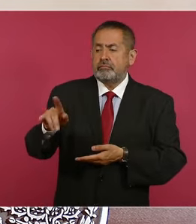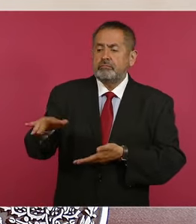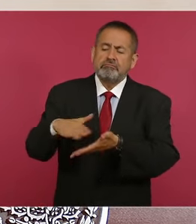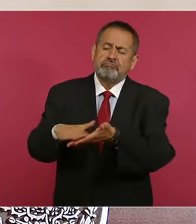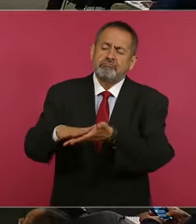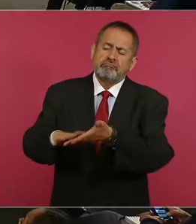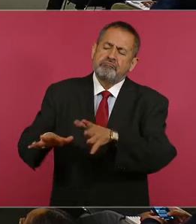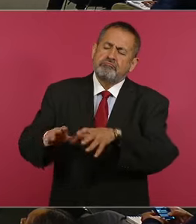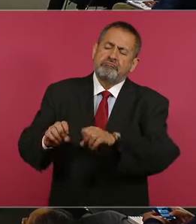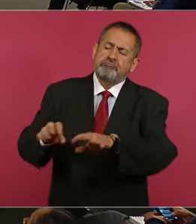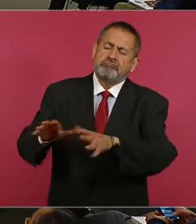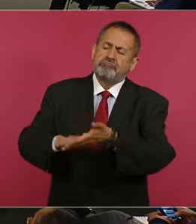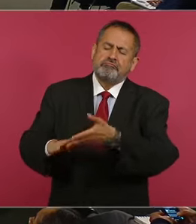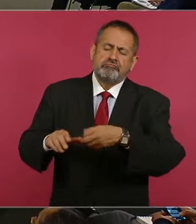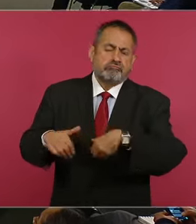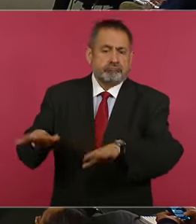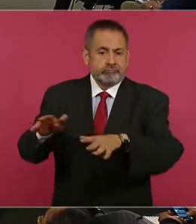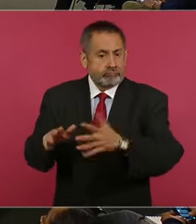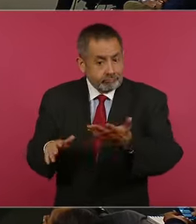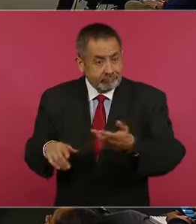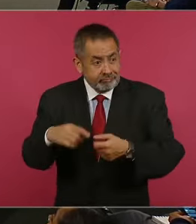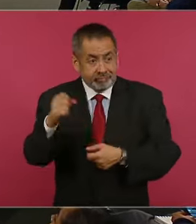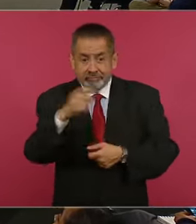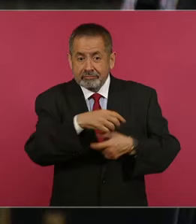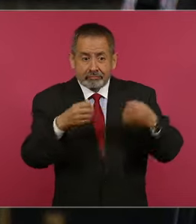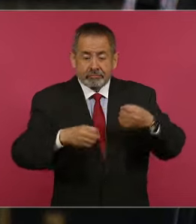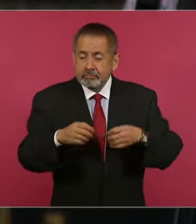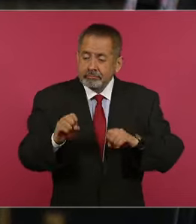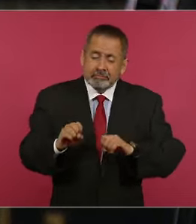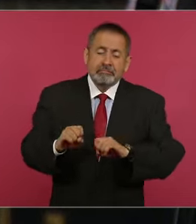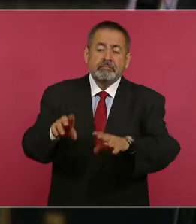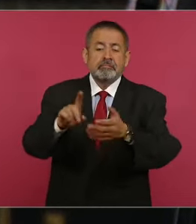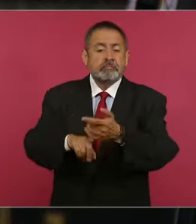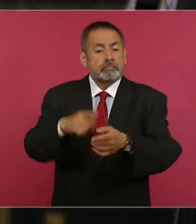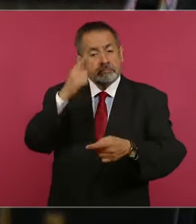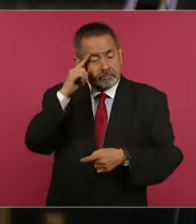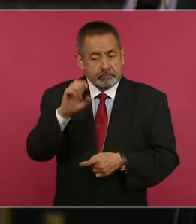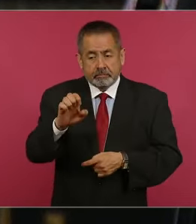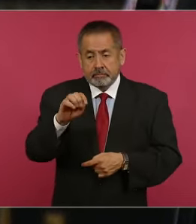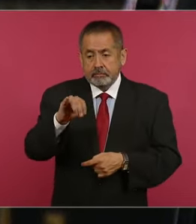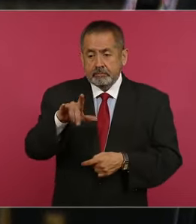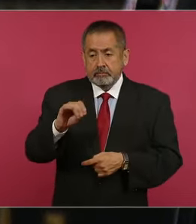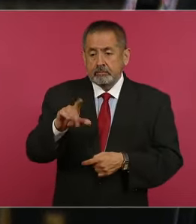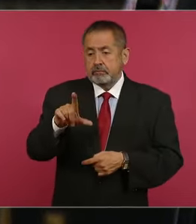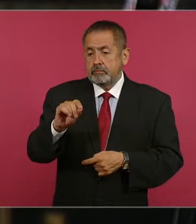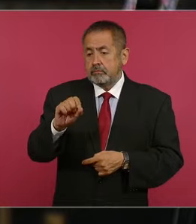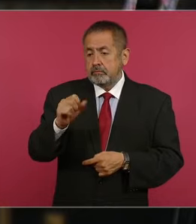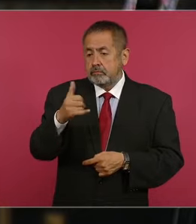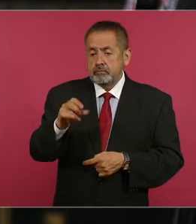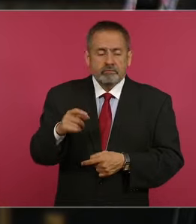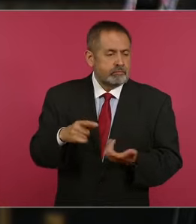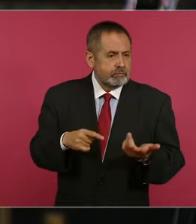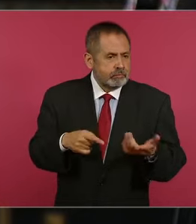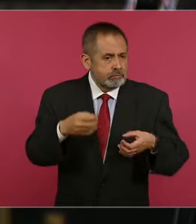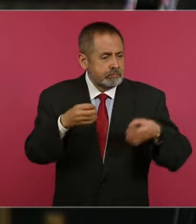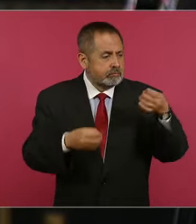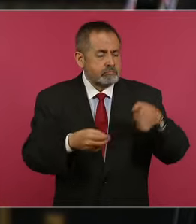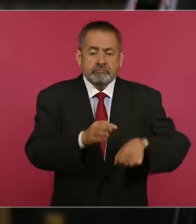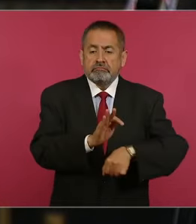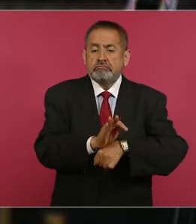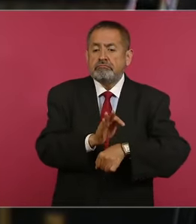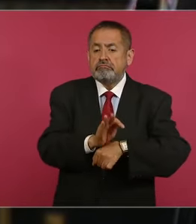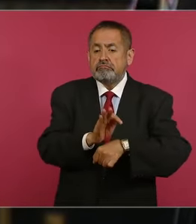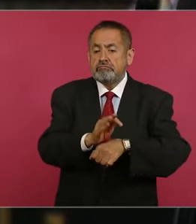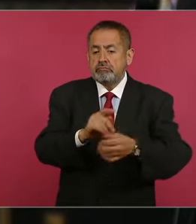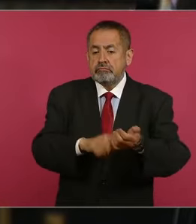en el caso de la estafa maestra y el mismo que libró a Emilio Lozoya de las acusaciones en su contra por el